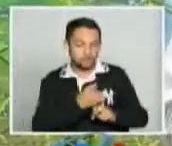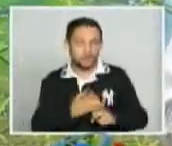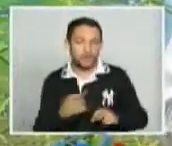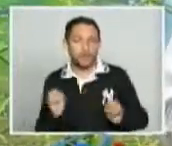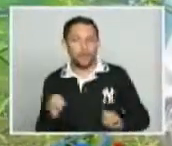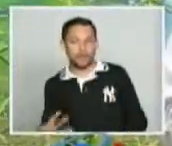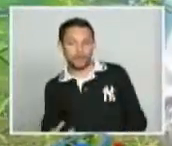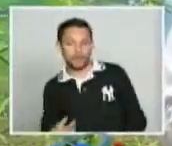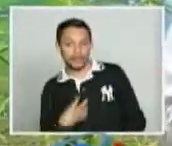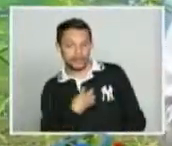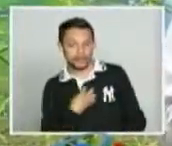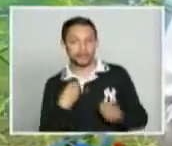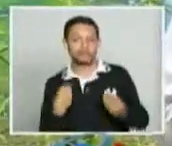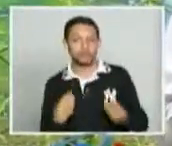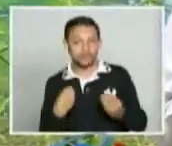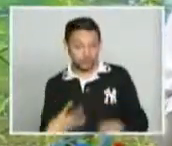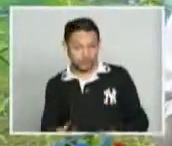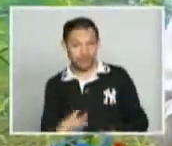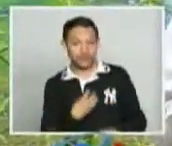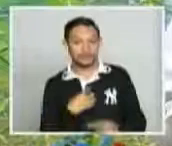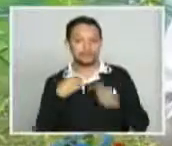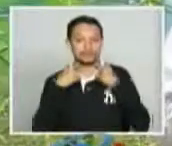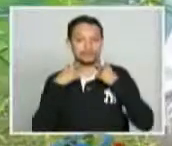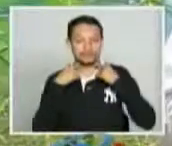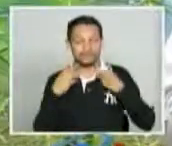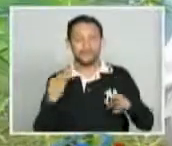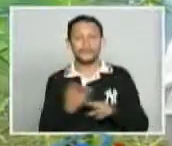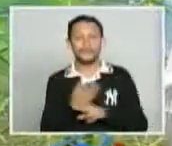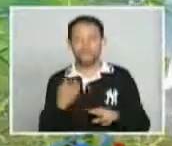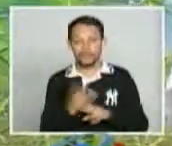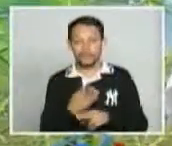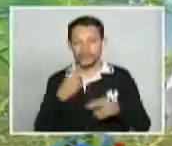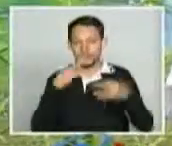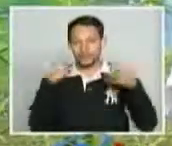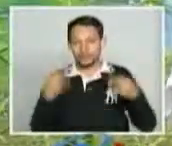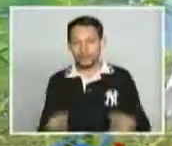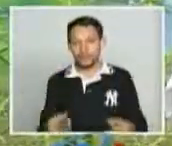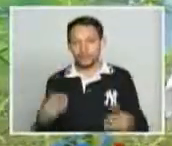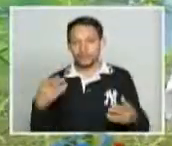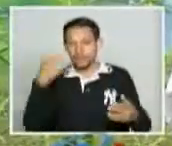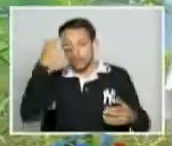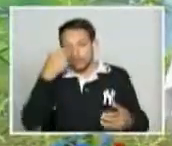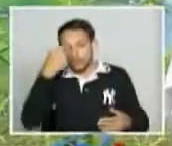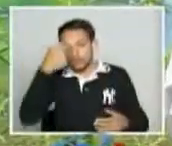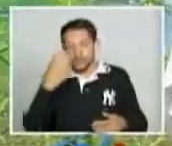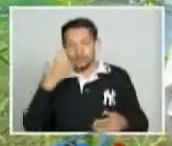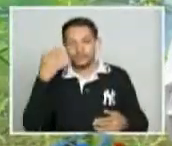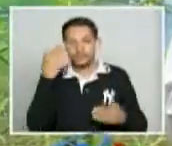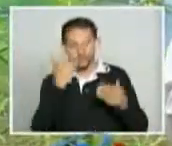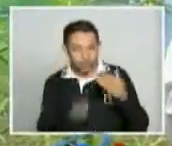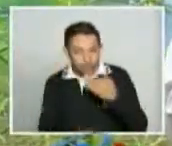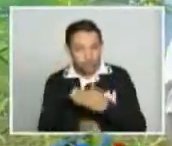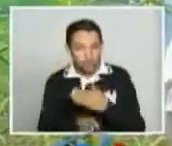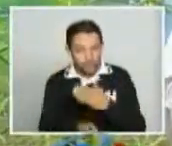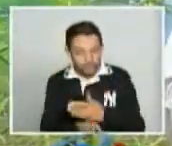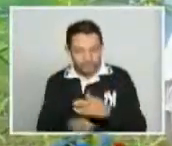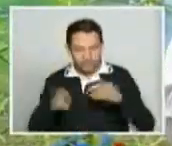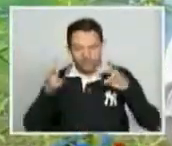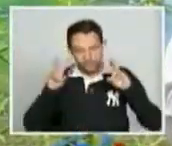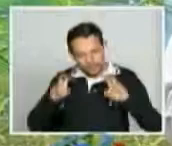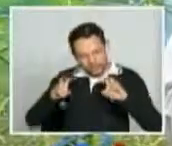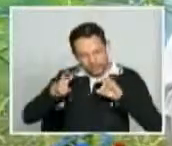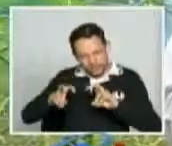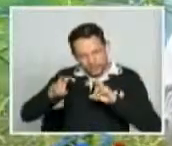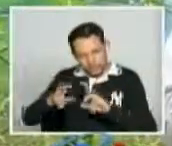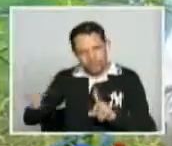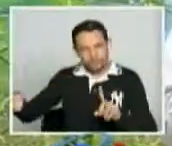Y estamos llenos de cánceres de tiroides. Y ahí es donde el examen y los estudios deben de continuar para uno